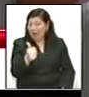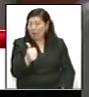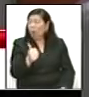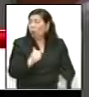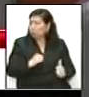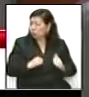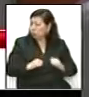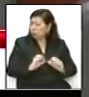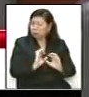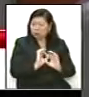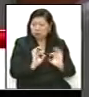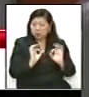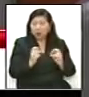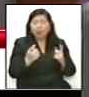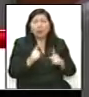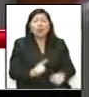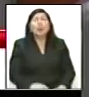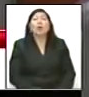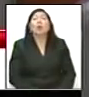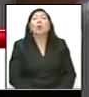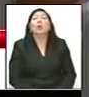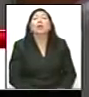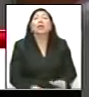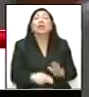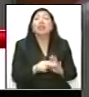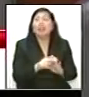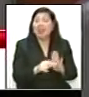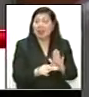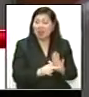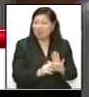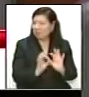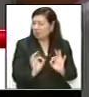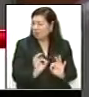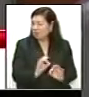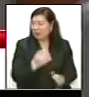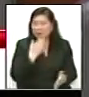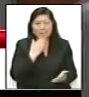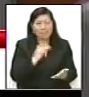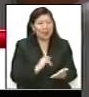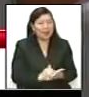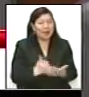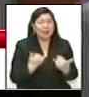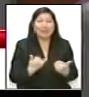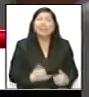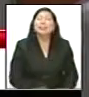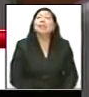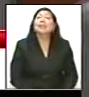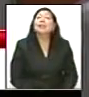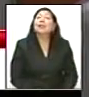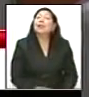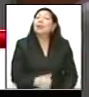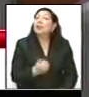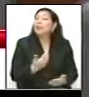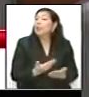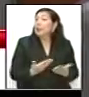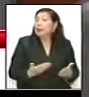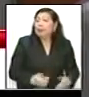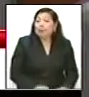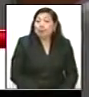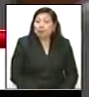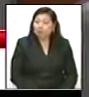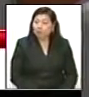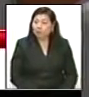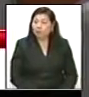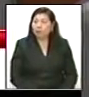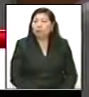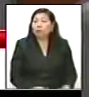actuado de acuerdo a las normas y sin perjuicio de esto. Es otra cosa, presidenta,